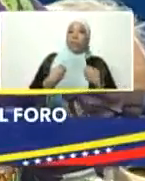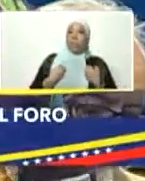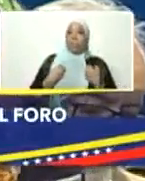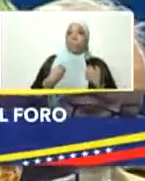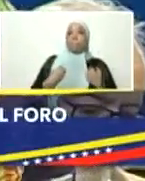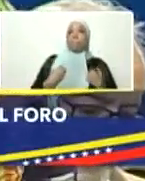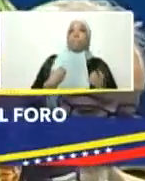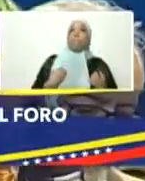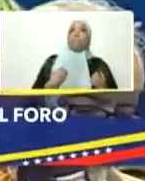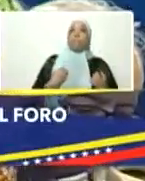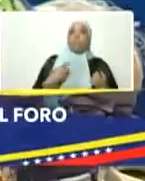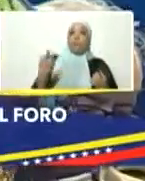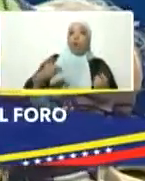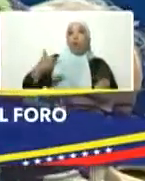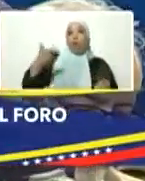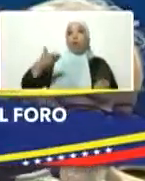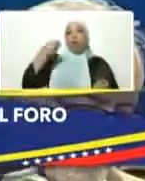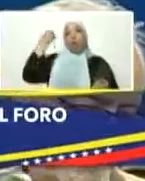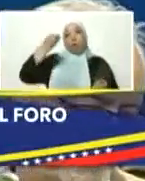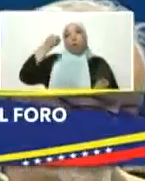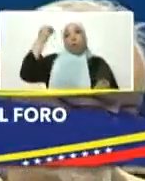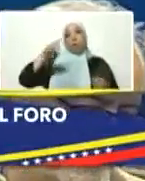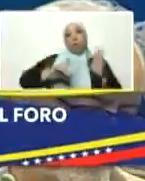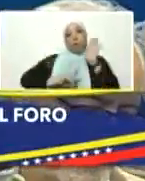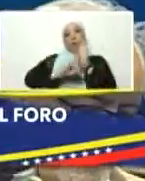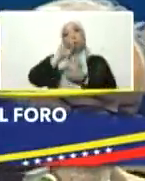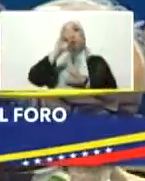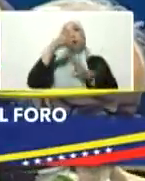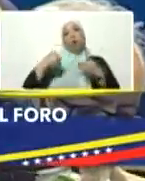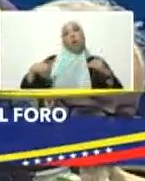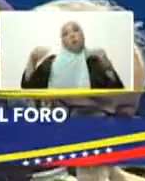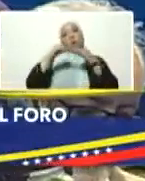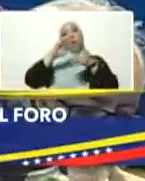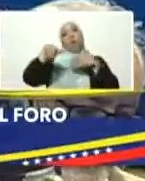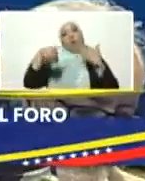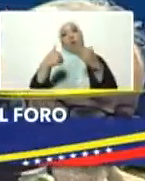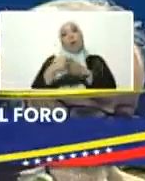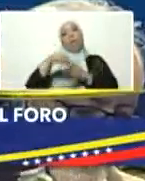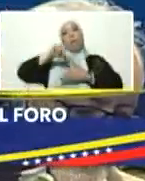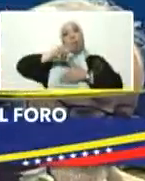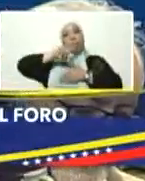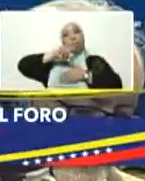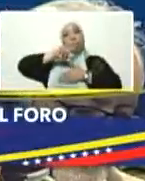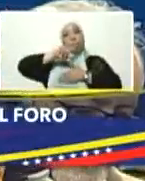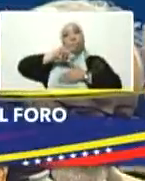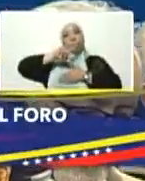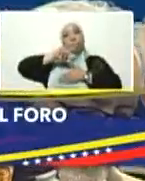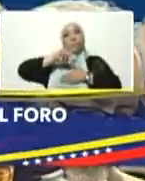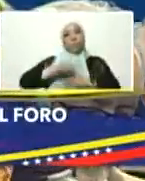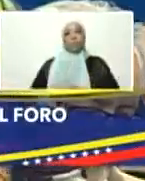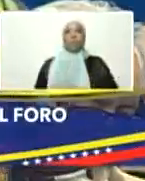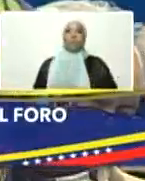es un lema y es una consigna y es un desafío común para toda nuestra América. Es que tenemos que ser un